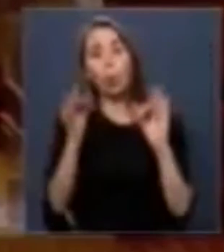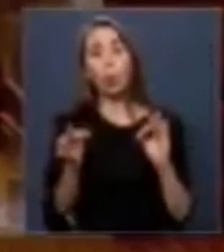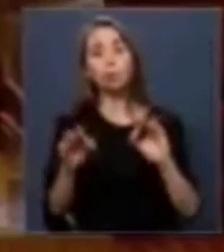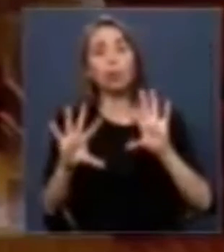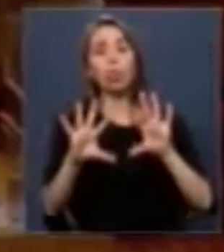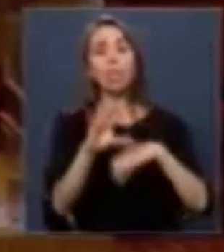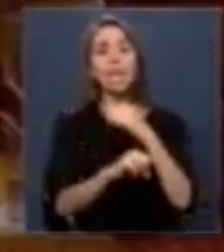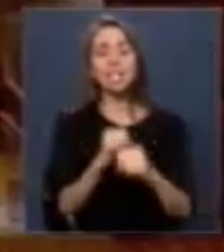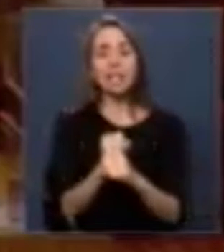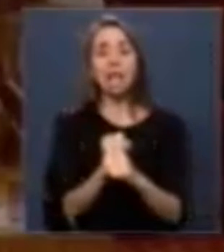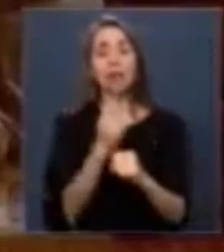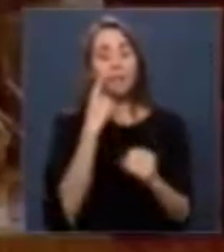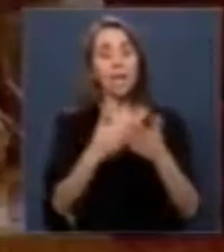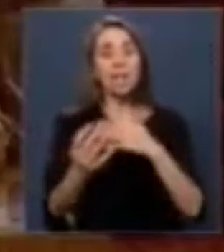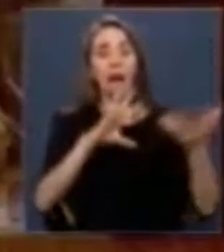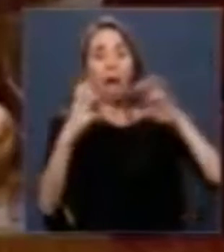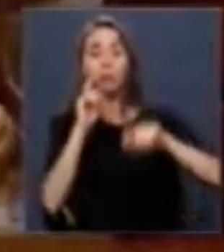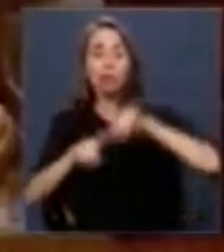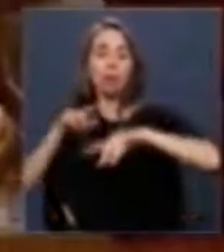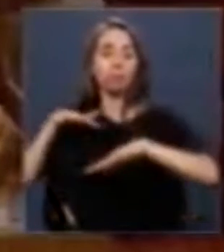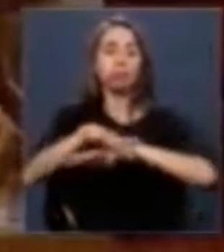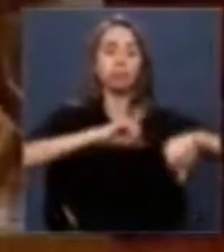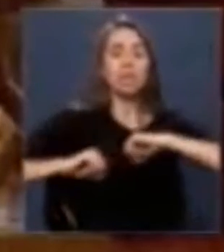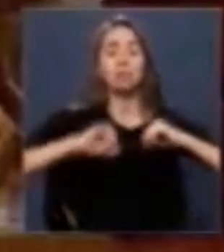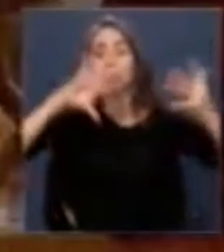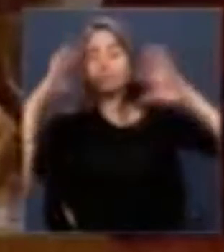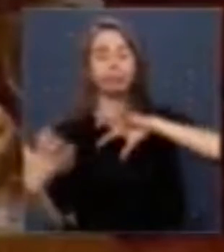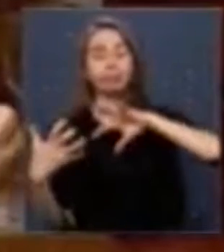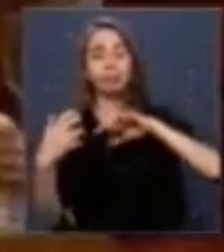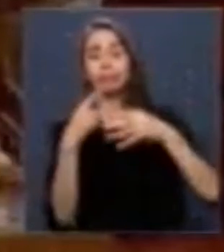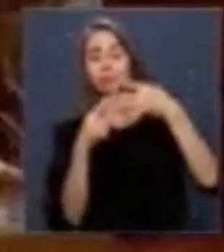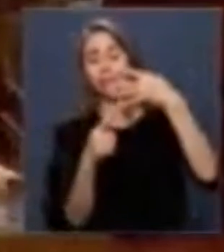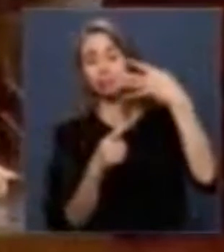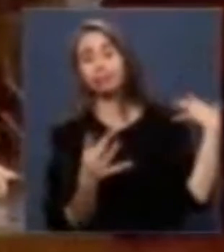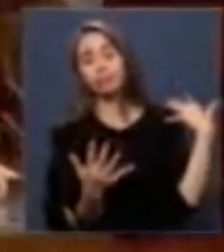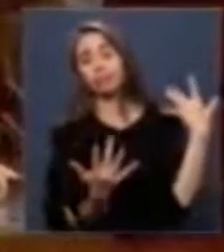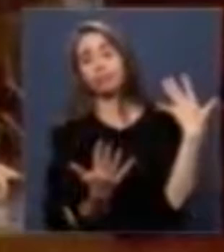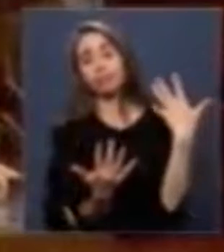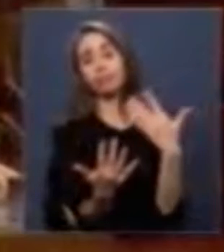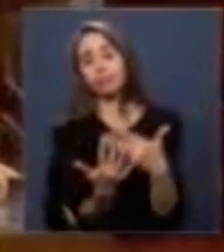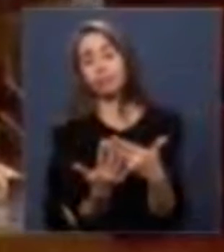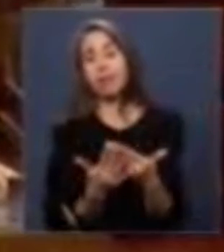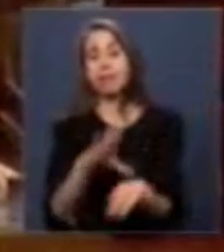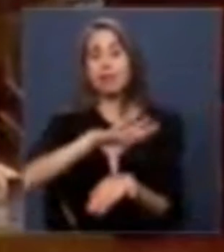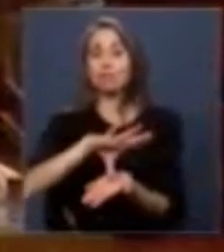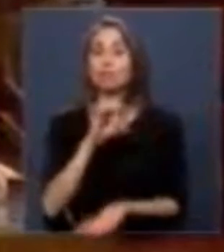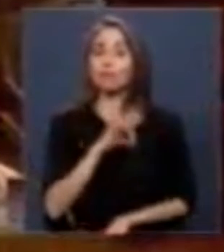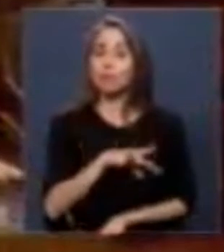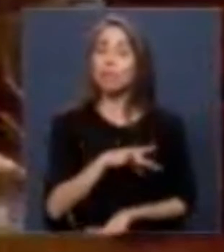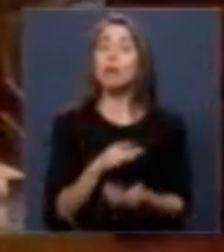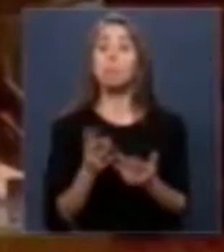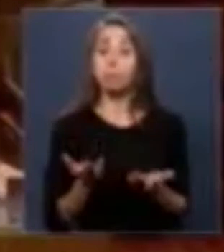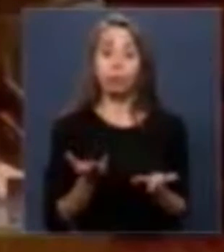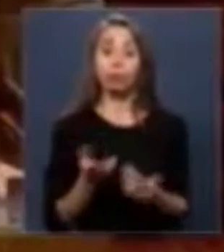cuales los desastres naturales y las emergencias de todo tipo no han estado ausentes de nuestro acontecer como país, por lo que